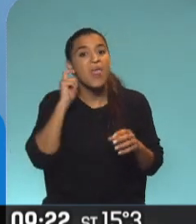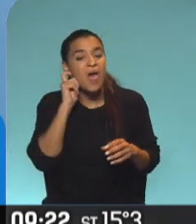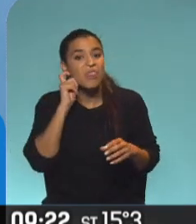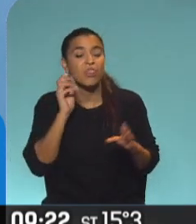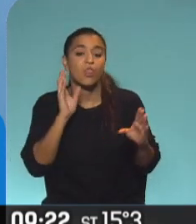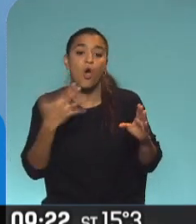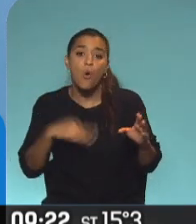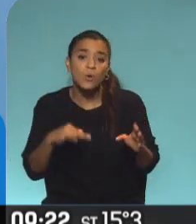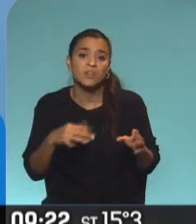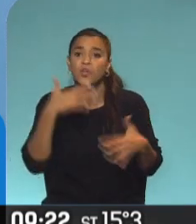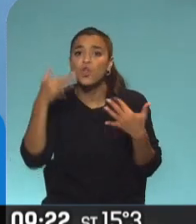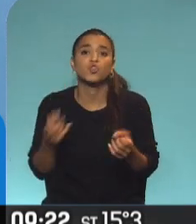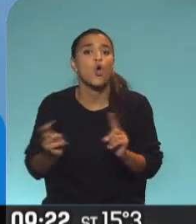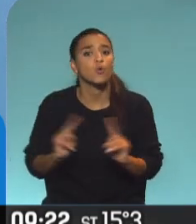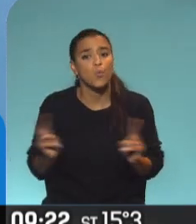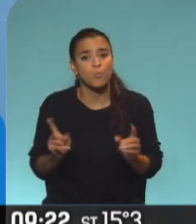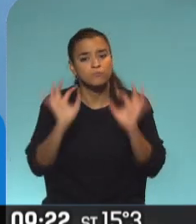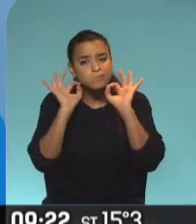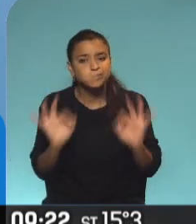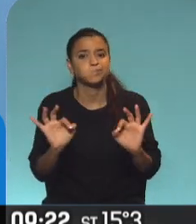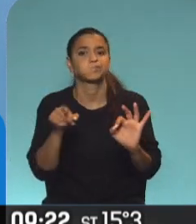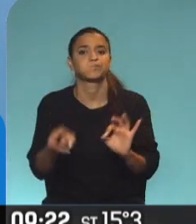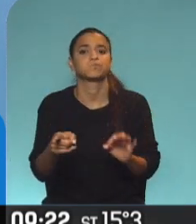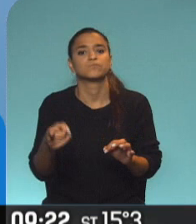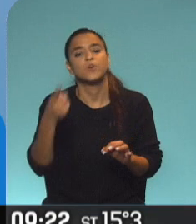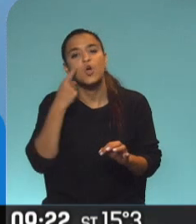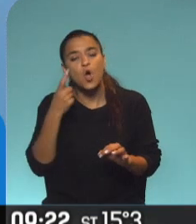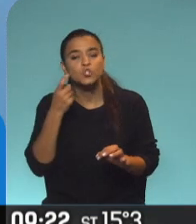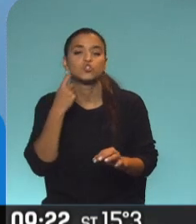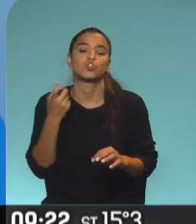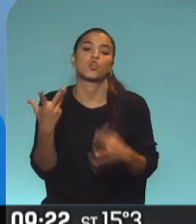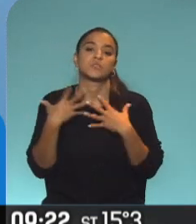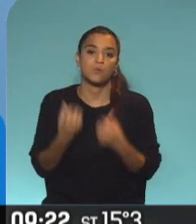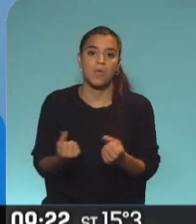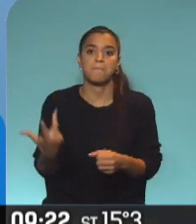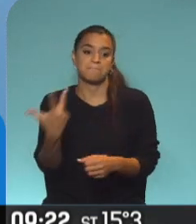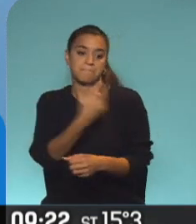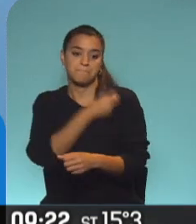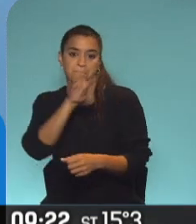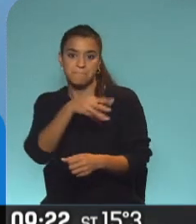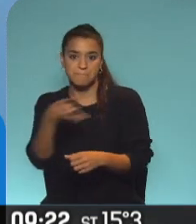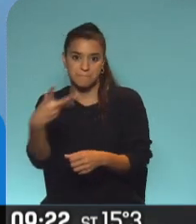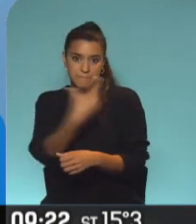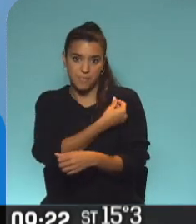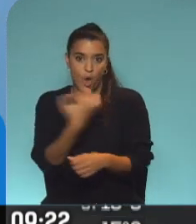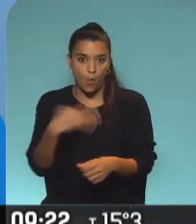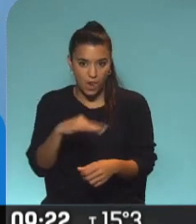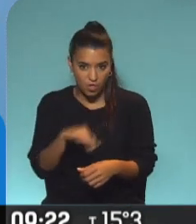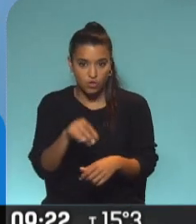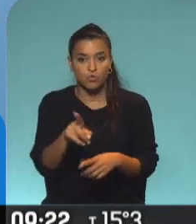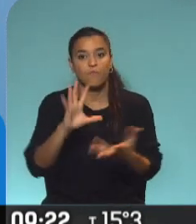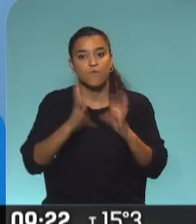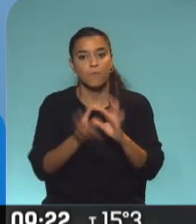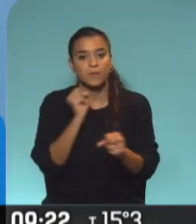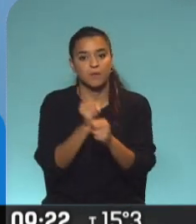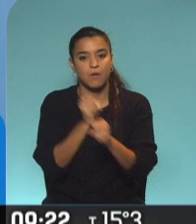que no cumple, que no haya cumplido, completado controles sanitarios y el plan de vacunación obligatorio, de un modo de poder